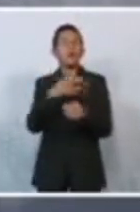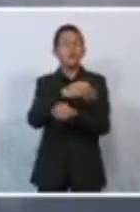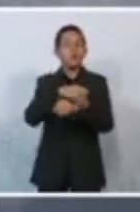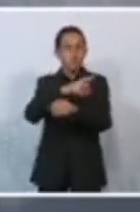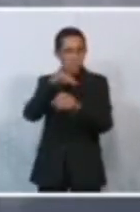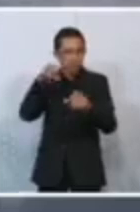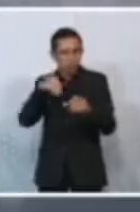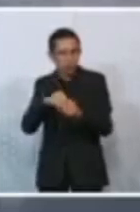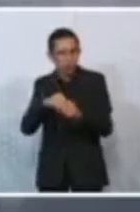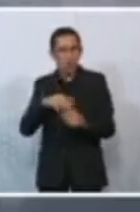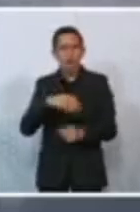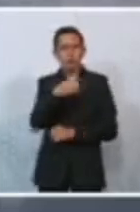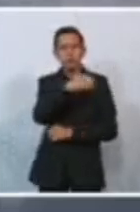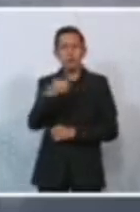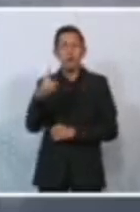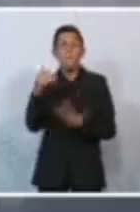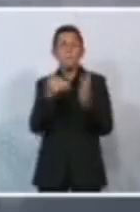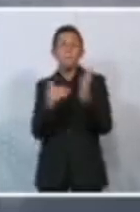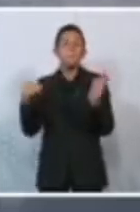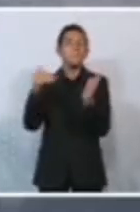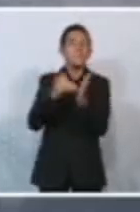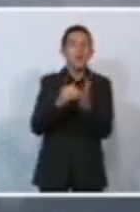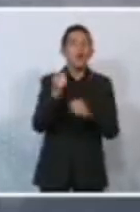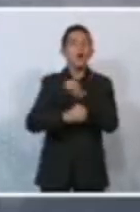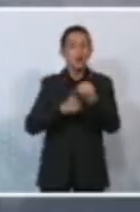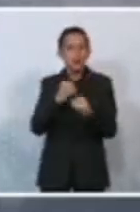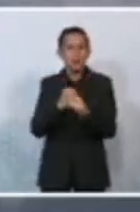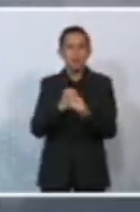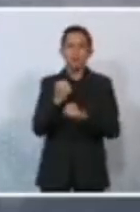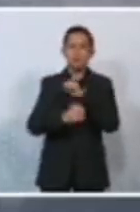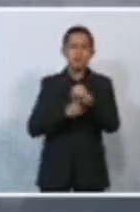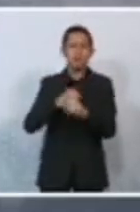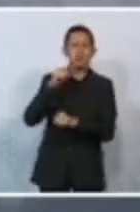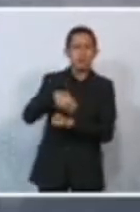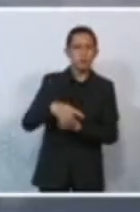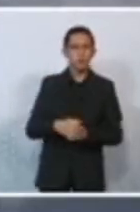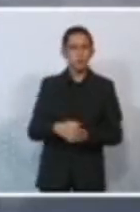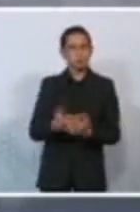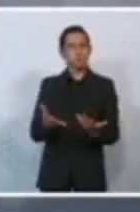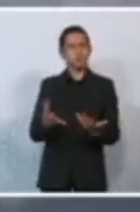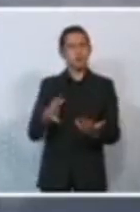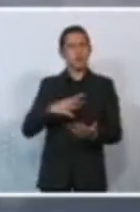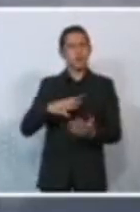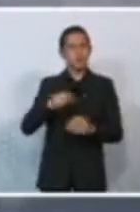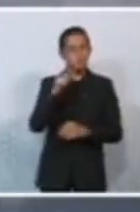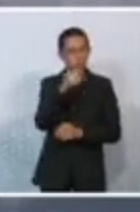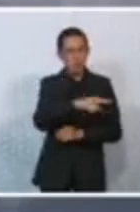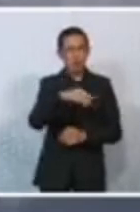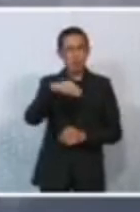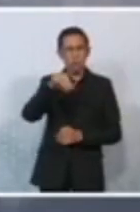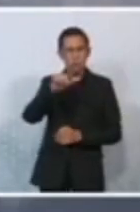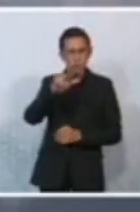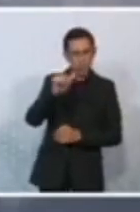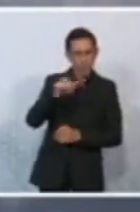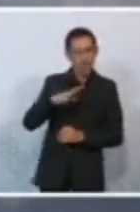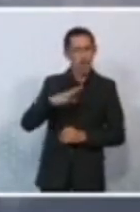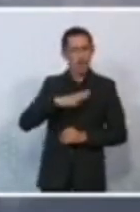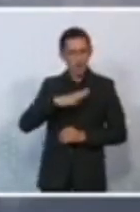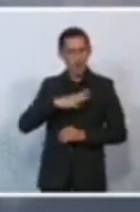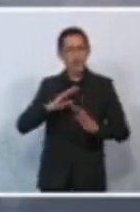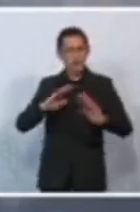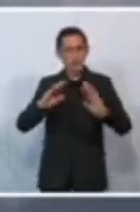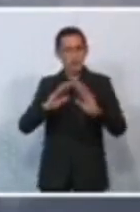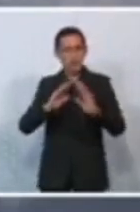toda su familia por el orden de 1 millón de pesos anuales. ¿Cómo es posible entonces que Mara tenga una